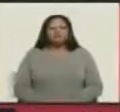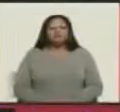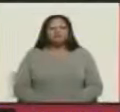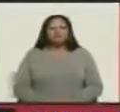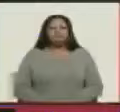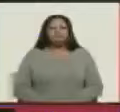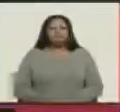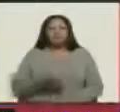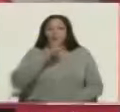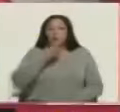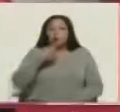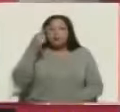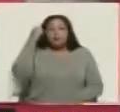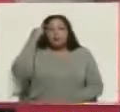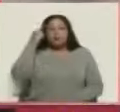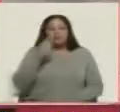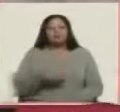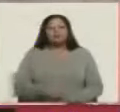Buenos días.